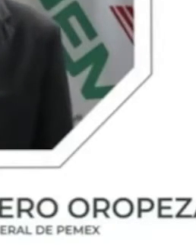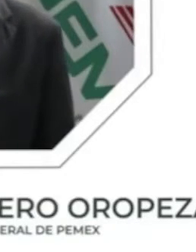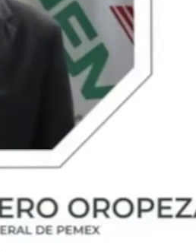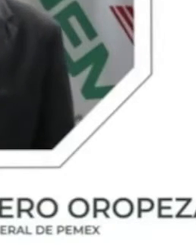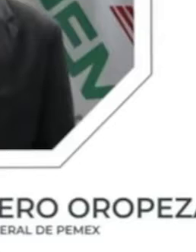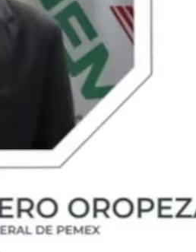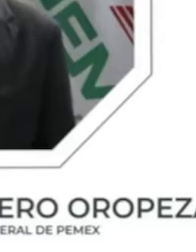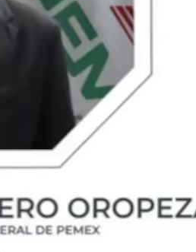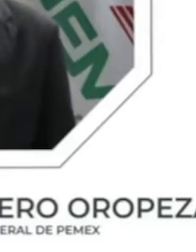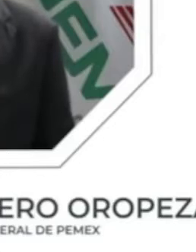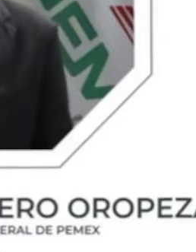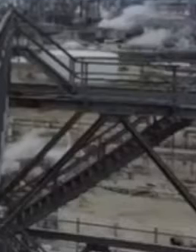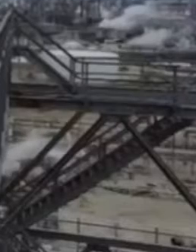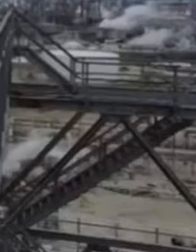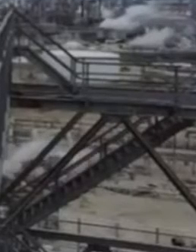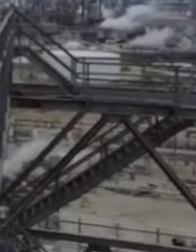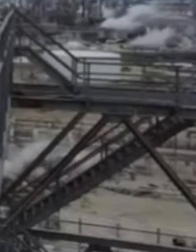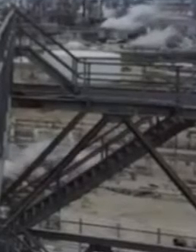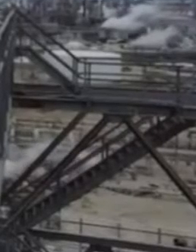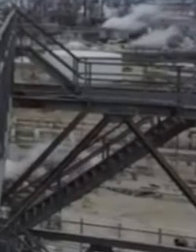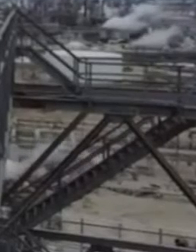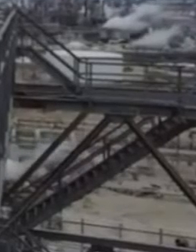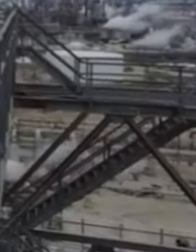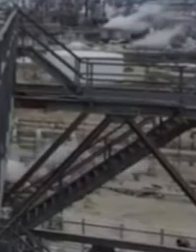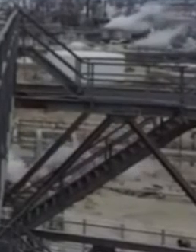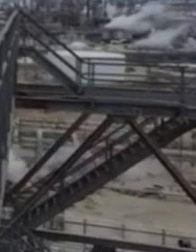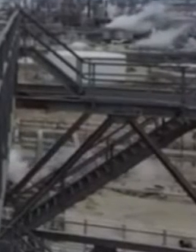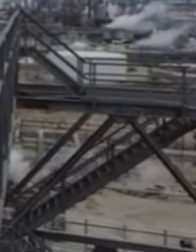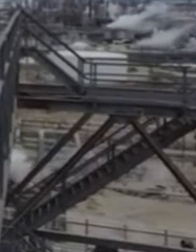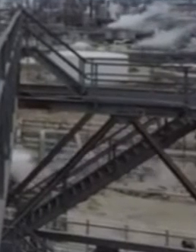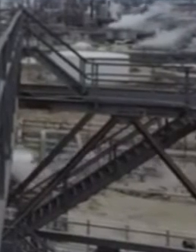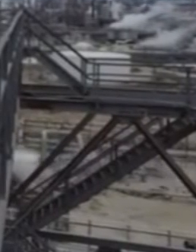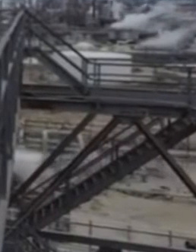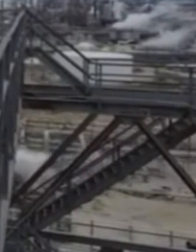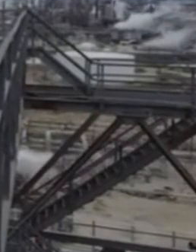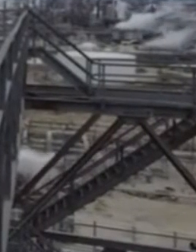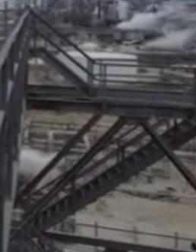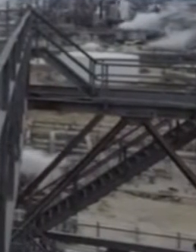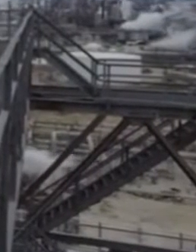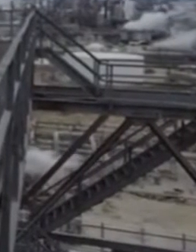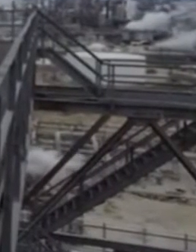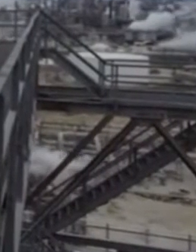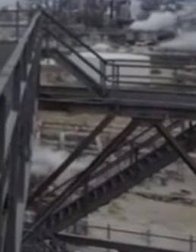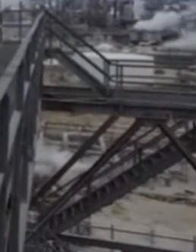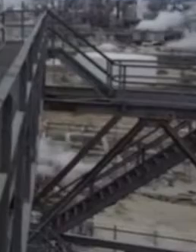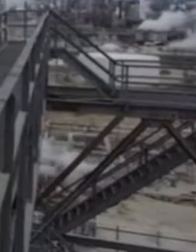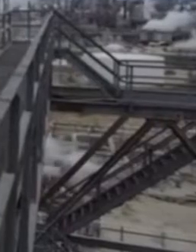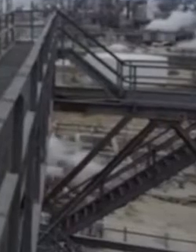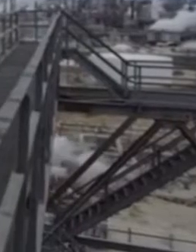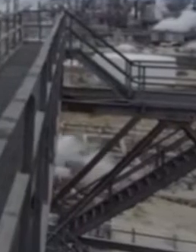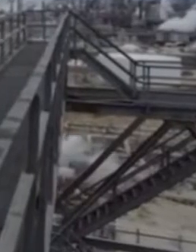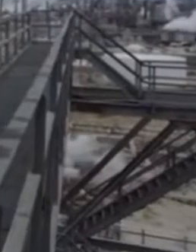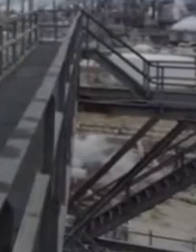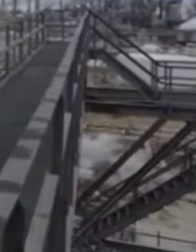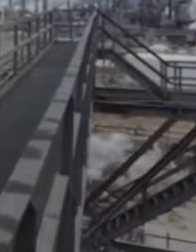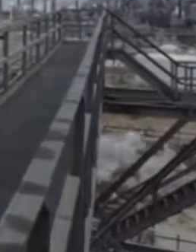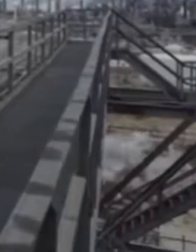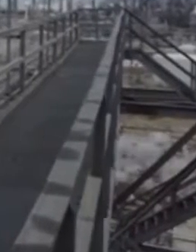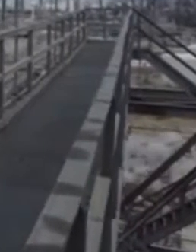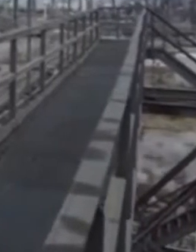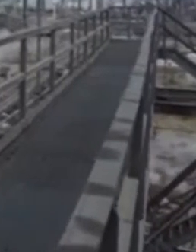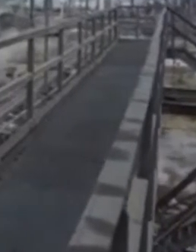Strong, en fin, hubo mucha gente, y en todos vimos una gran cooperación, un gran sentido de